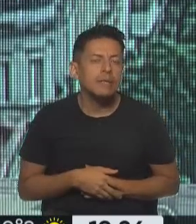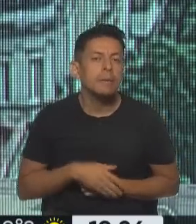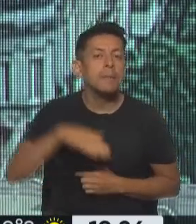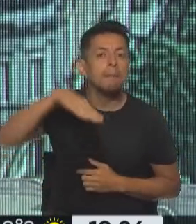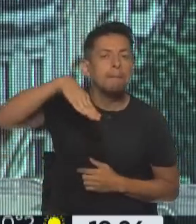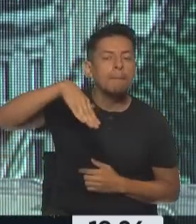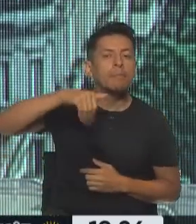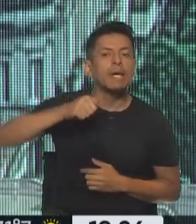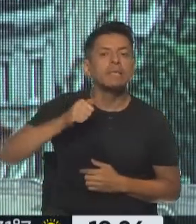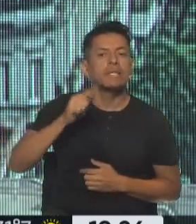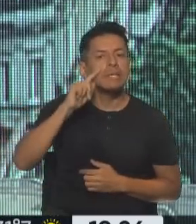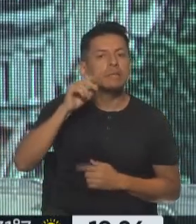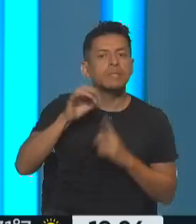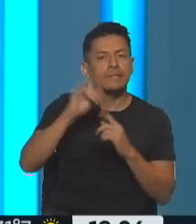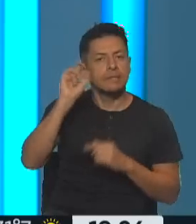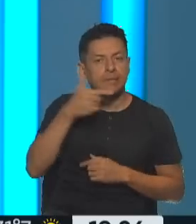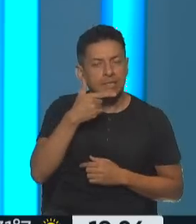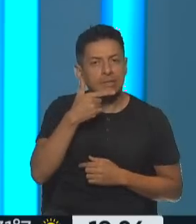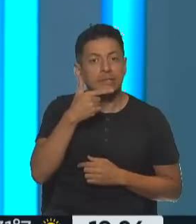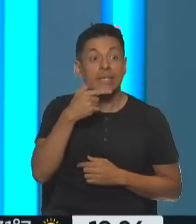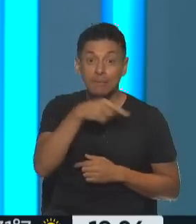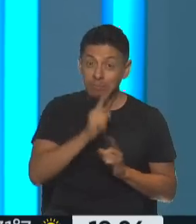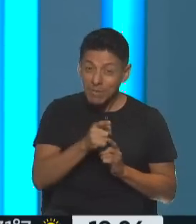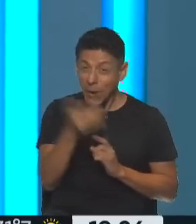Máiquez, el que iba en el viaje con